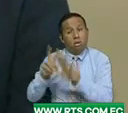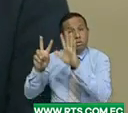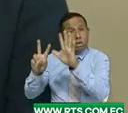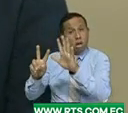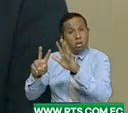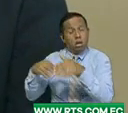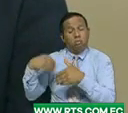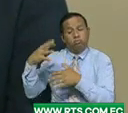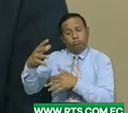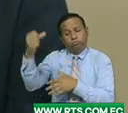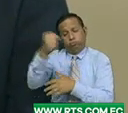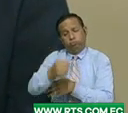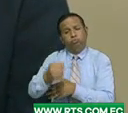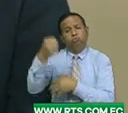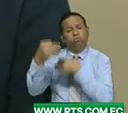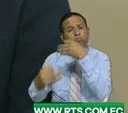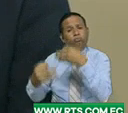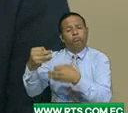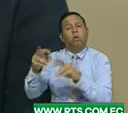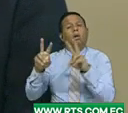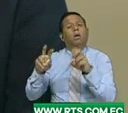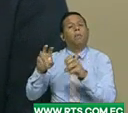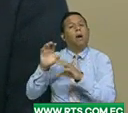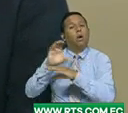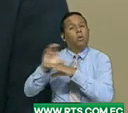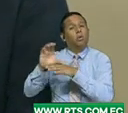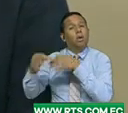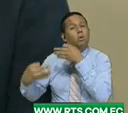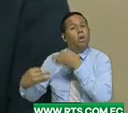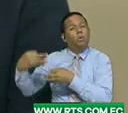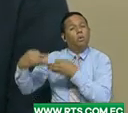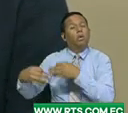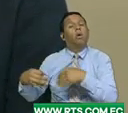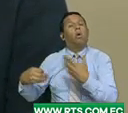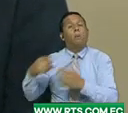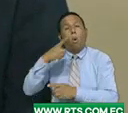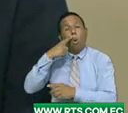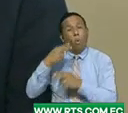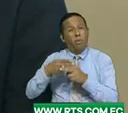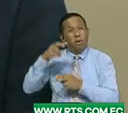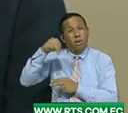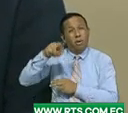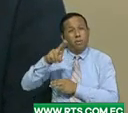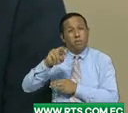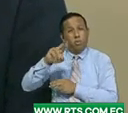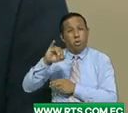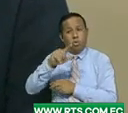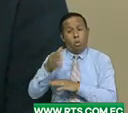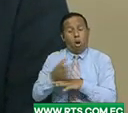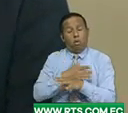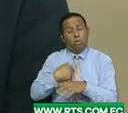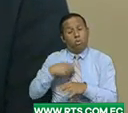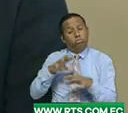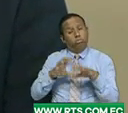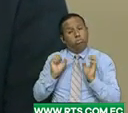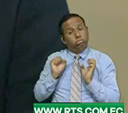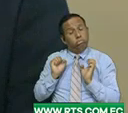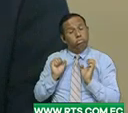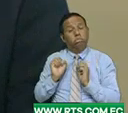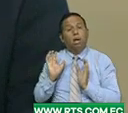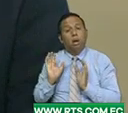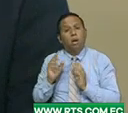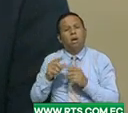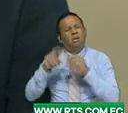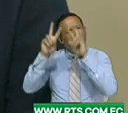tema de la judicatura, el señor Murillo, en ese caso yo voté abstención, y otros temas que tienen que ver